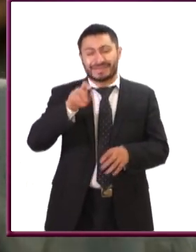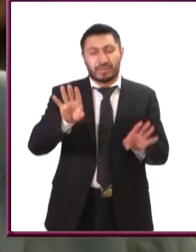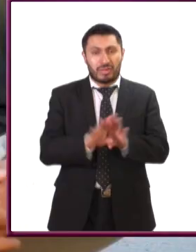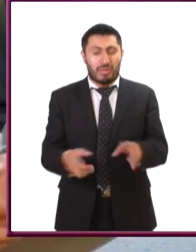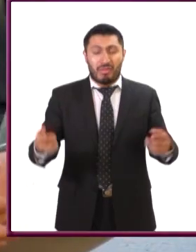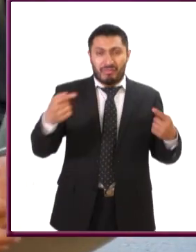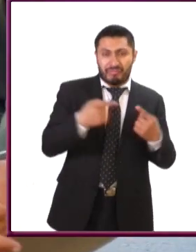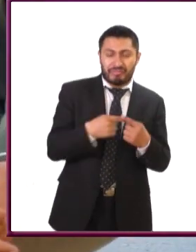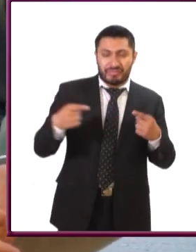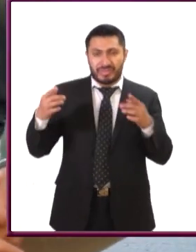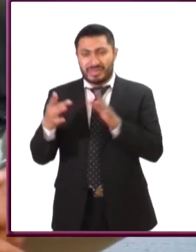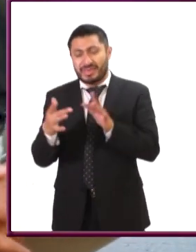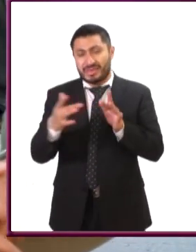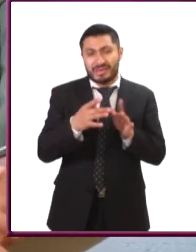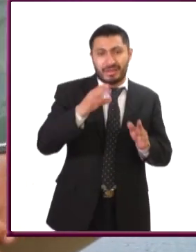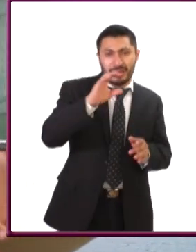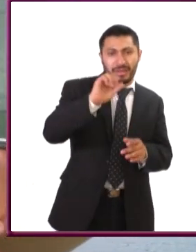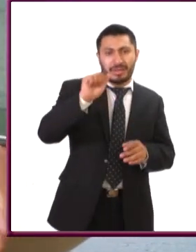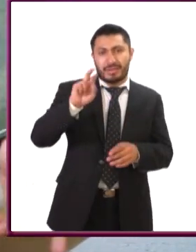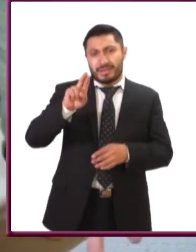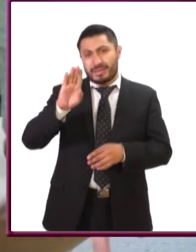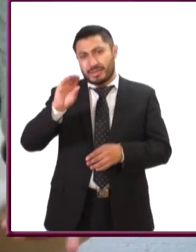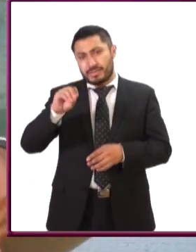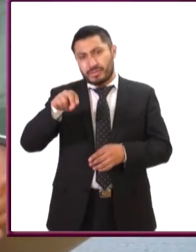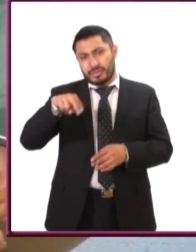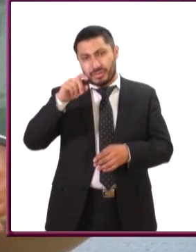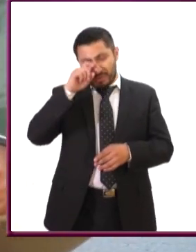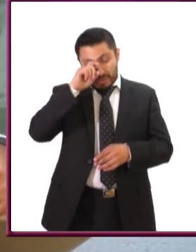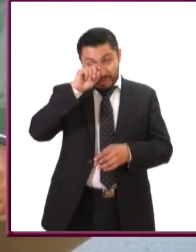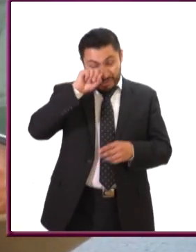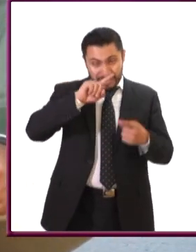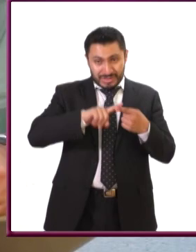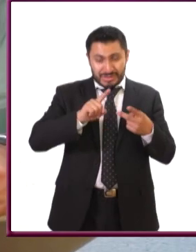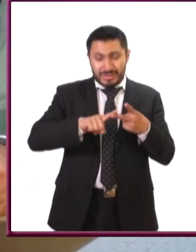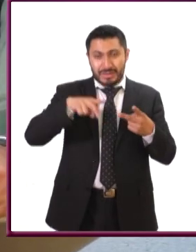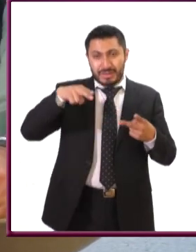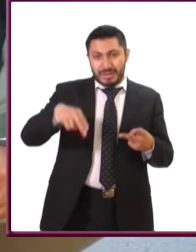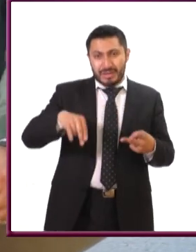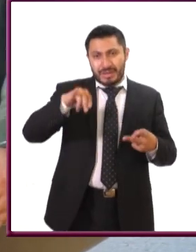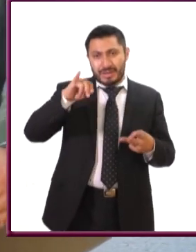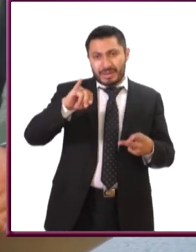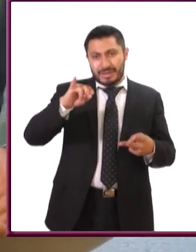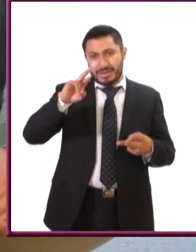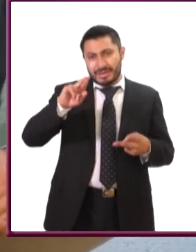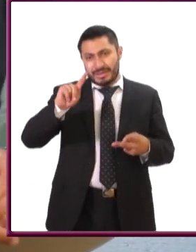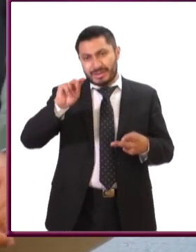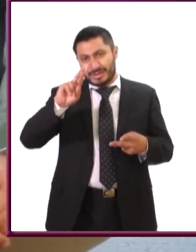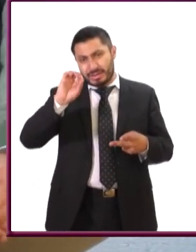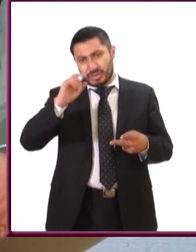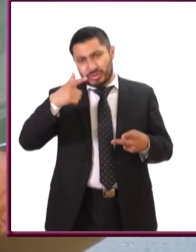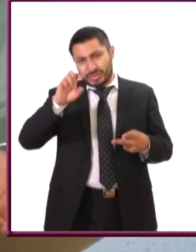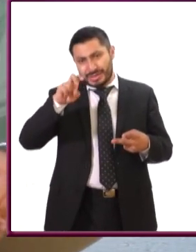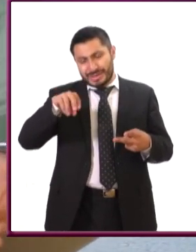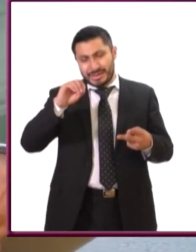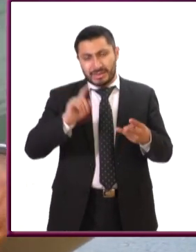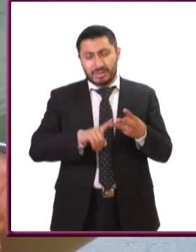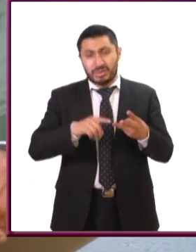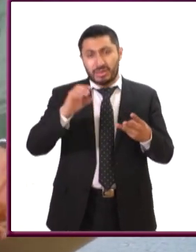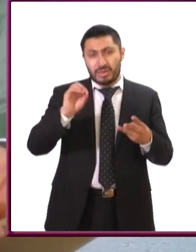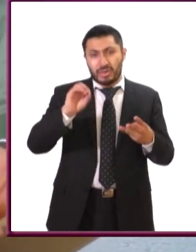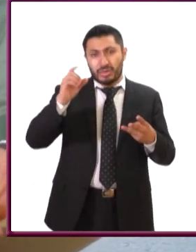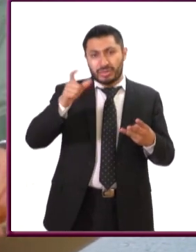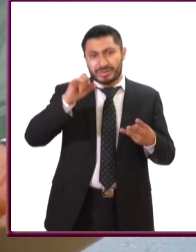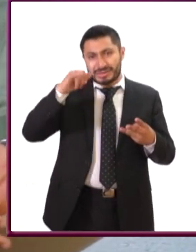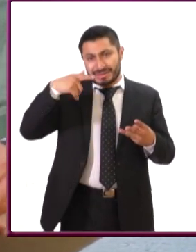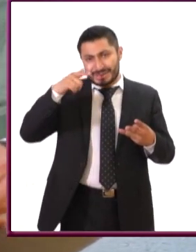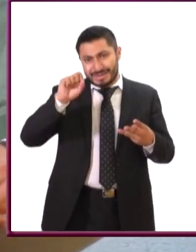choque es eso? Sí, carbono, hidrógeno, oxígeno y nitrógeno. Chon. Perfecto. Pero hay más elementos que están en